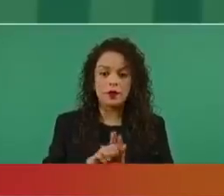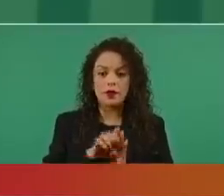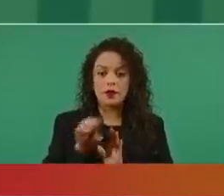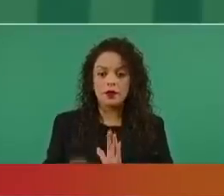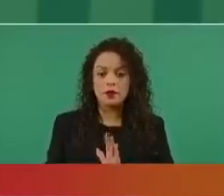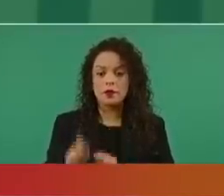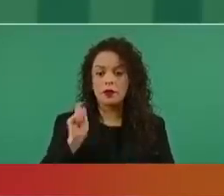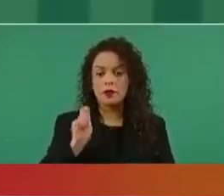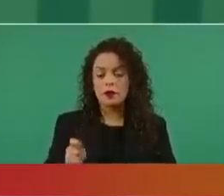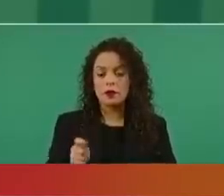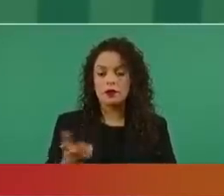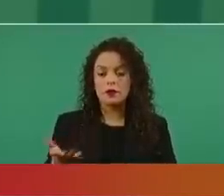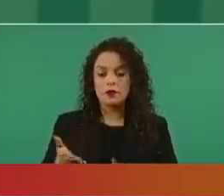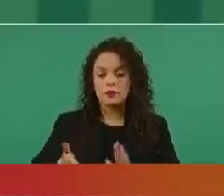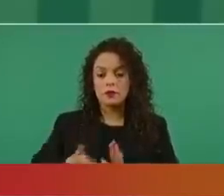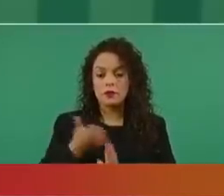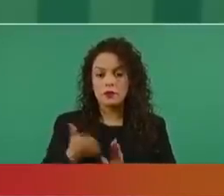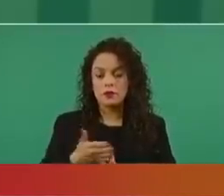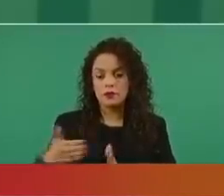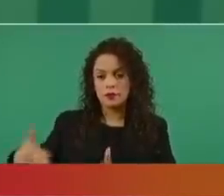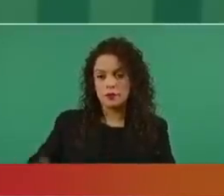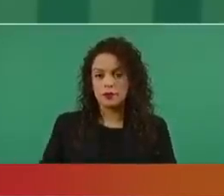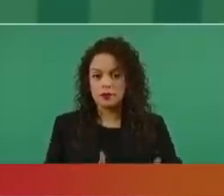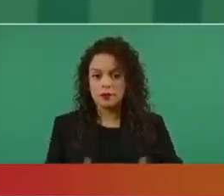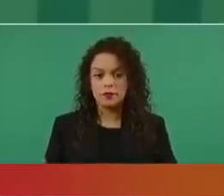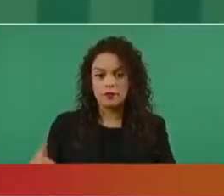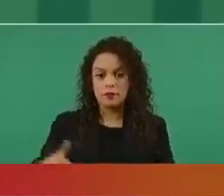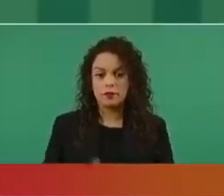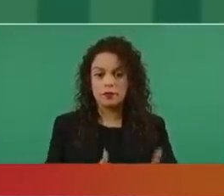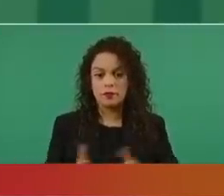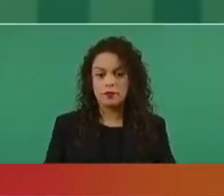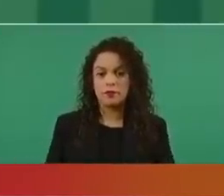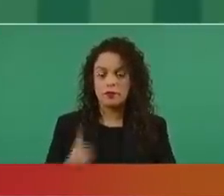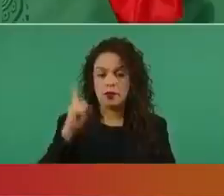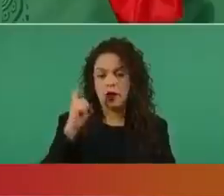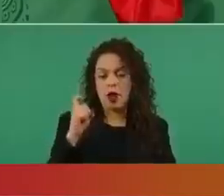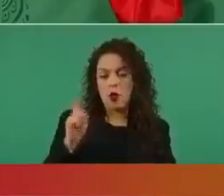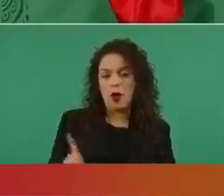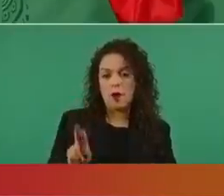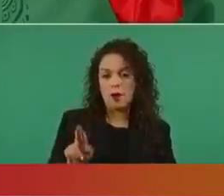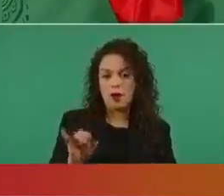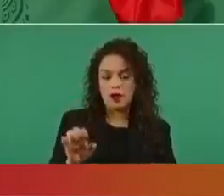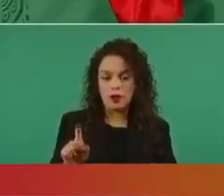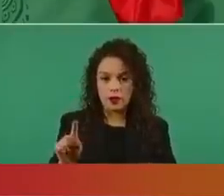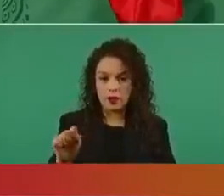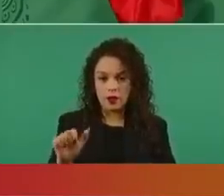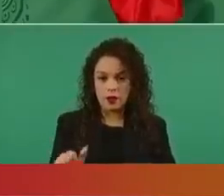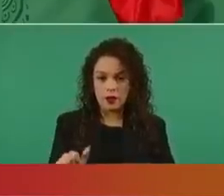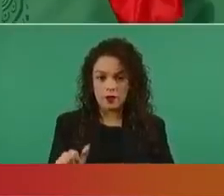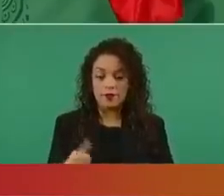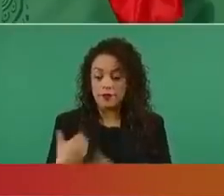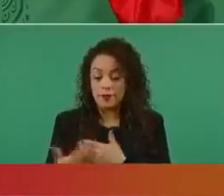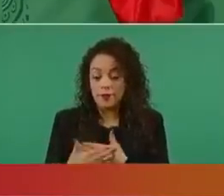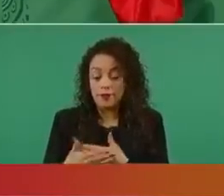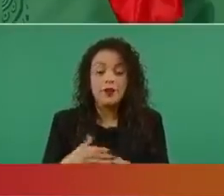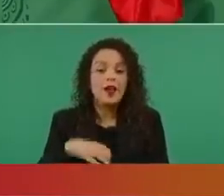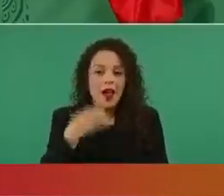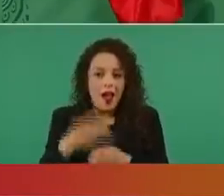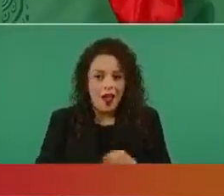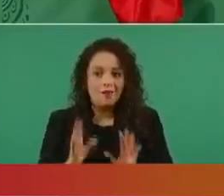la carretera de Bavispe, Agua Prieta, que la vamos a concluir,